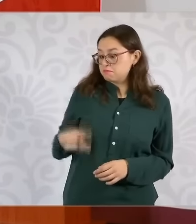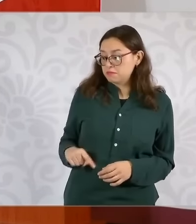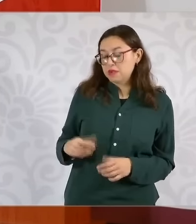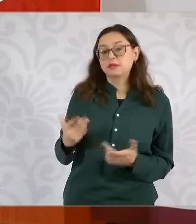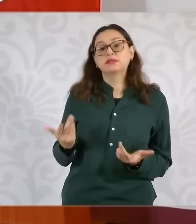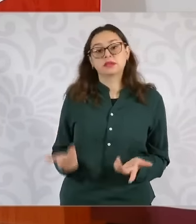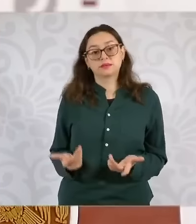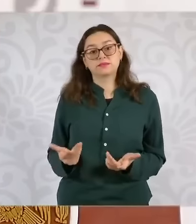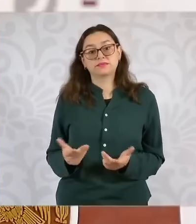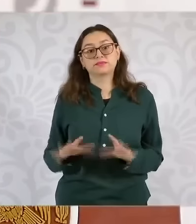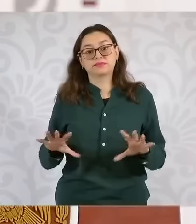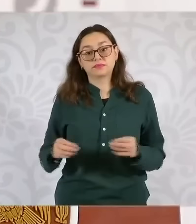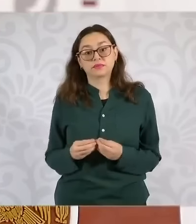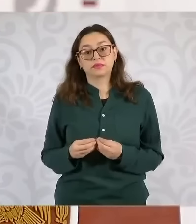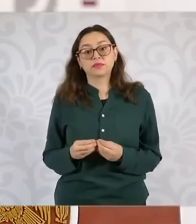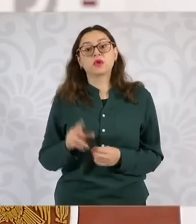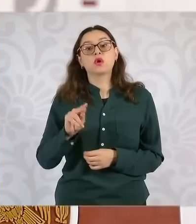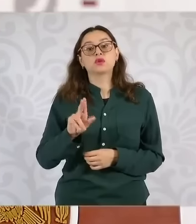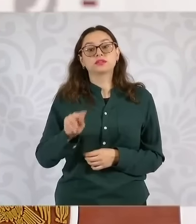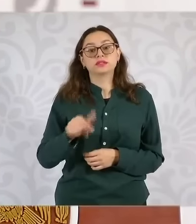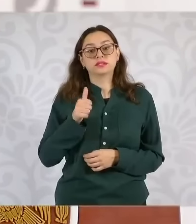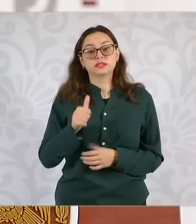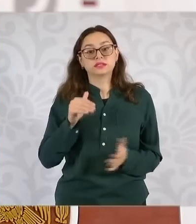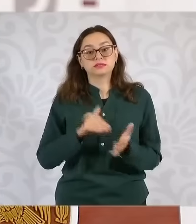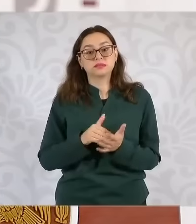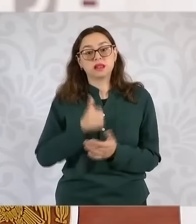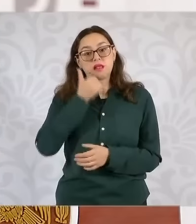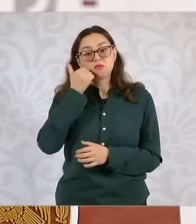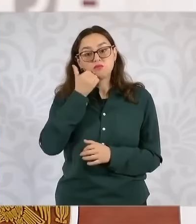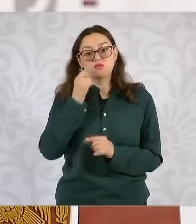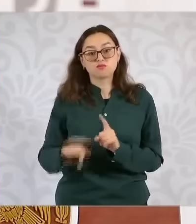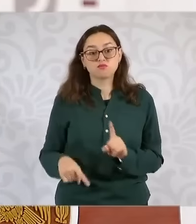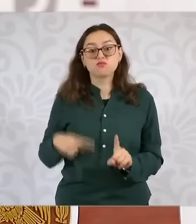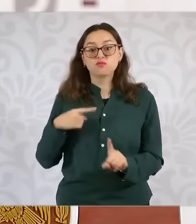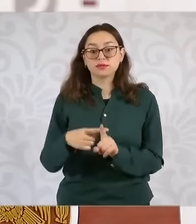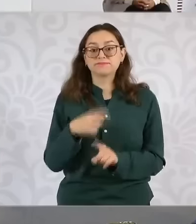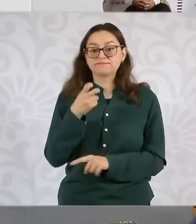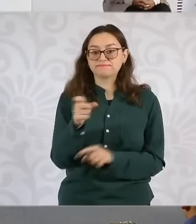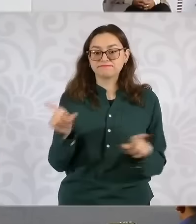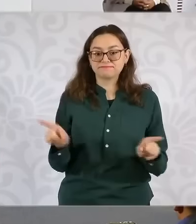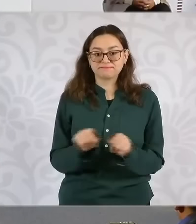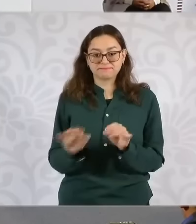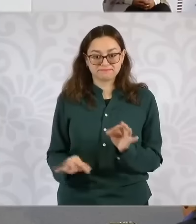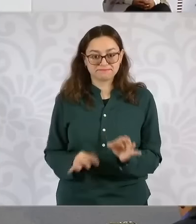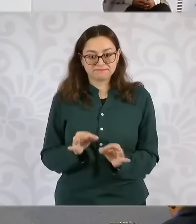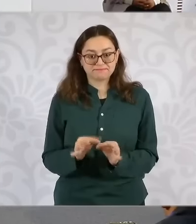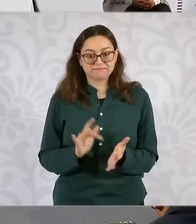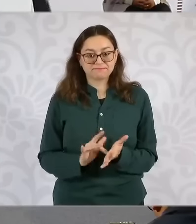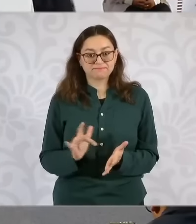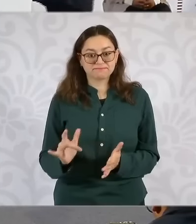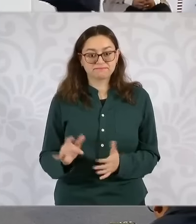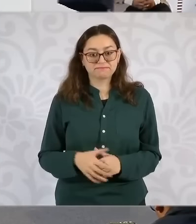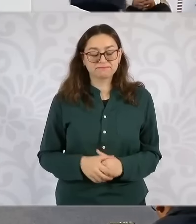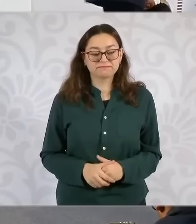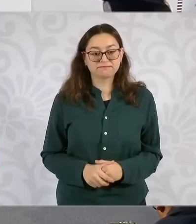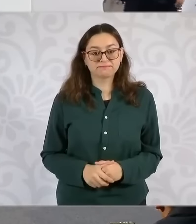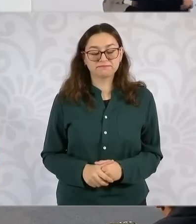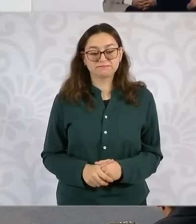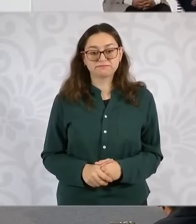país, 86,000 estudiantes más. Pues de mi parte es todo, muchas gracias.